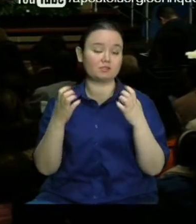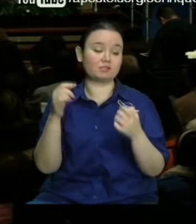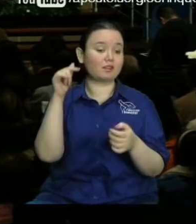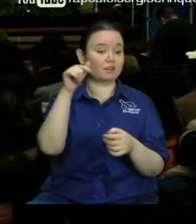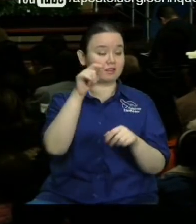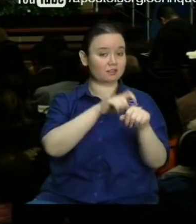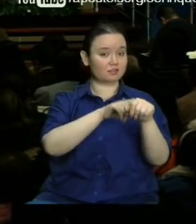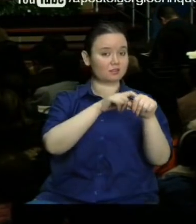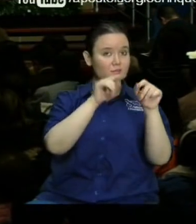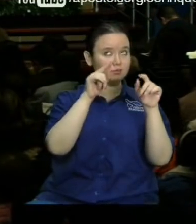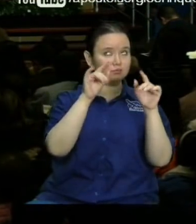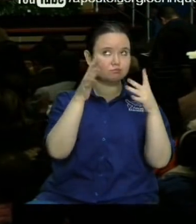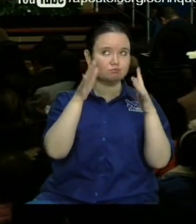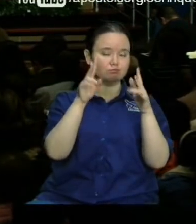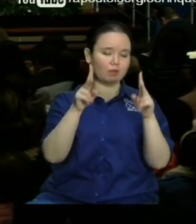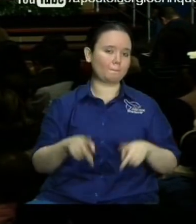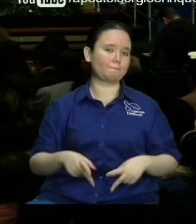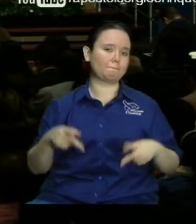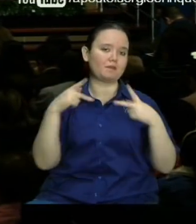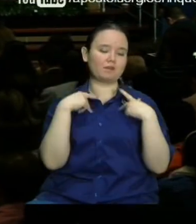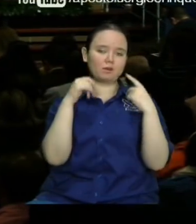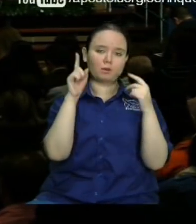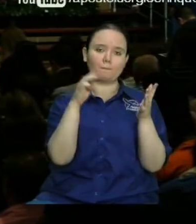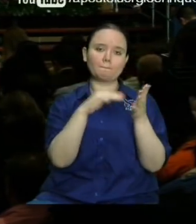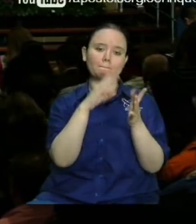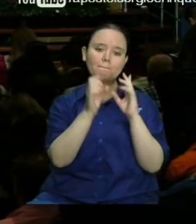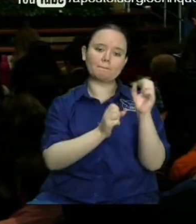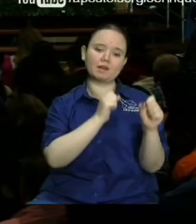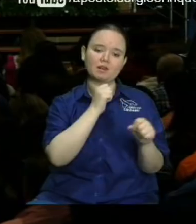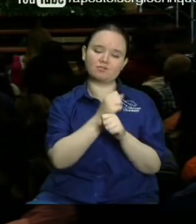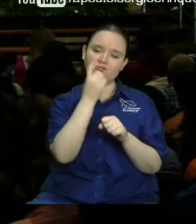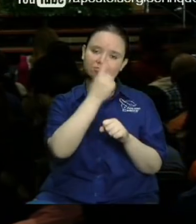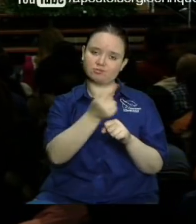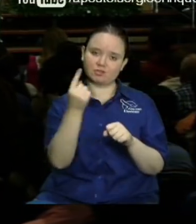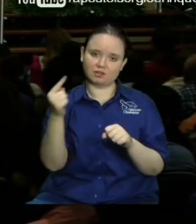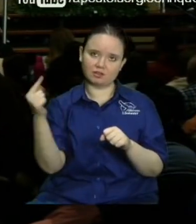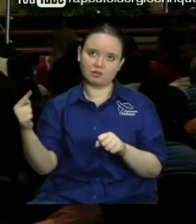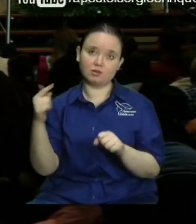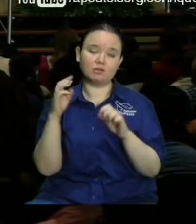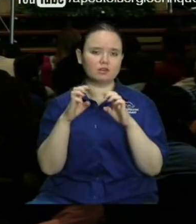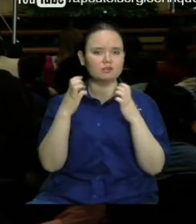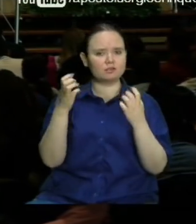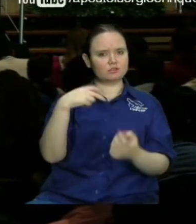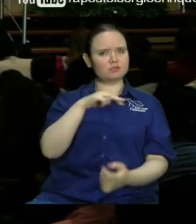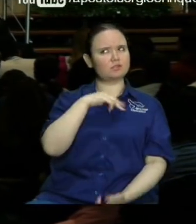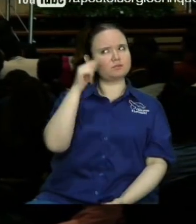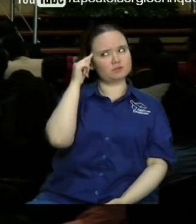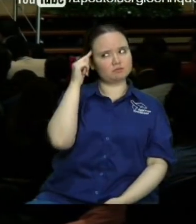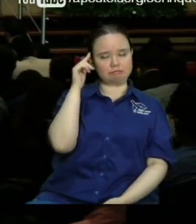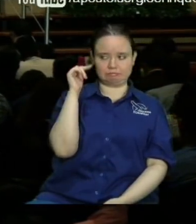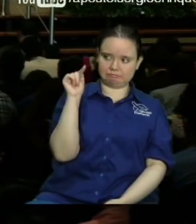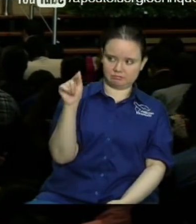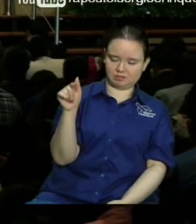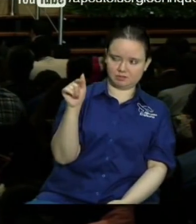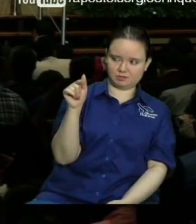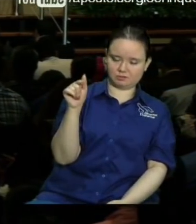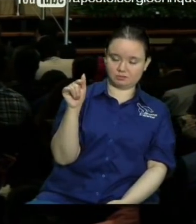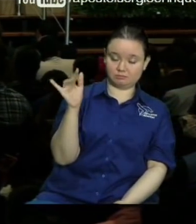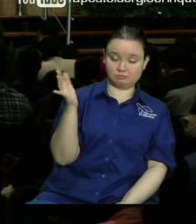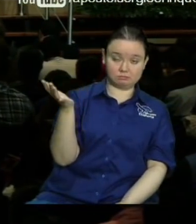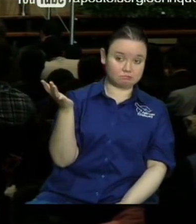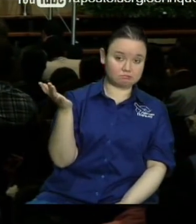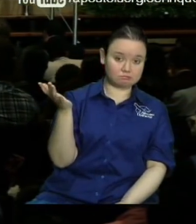un poco menos de 1,000 años cada uno. Y nosotros no debemos de pensar que ellos eran así como,